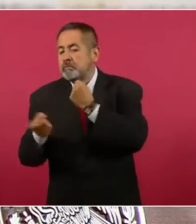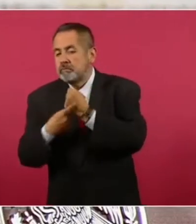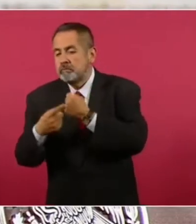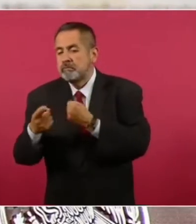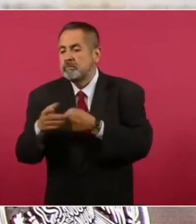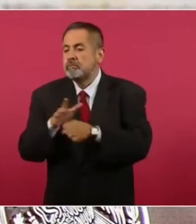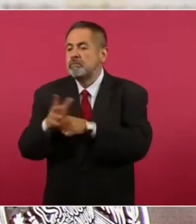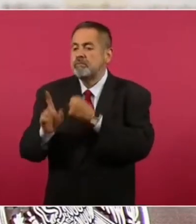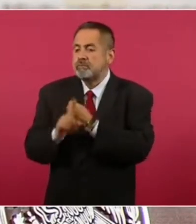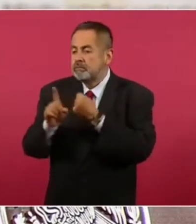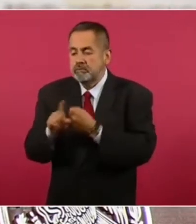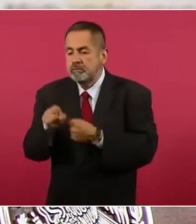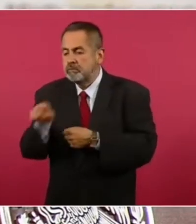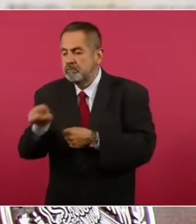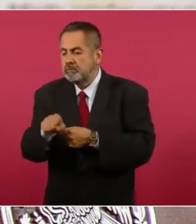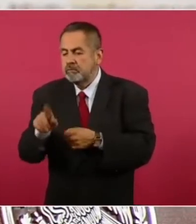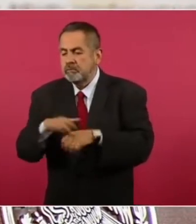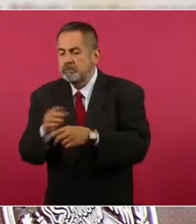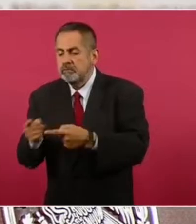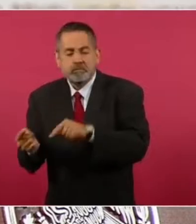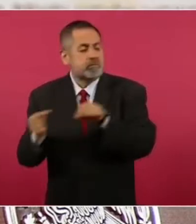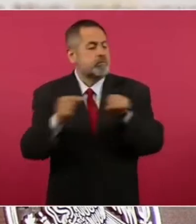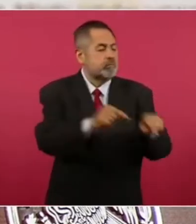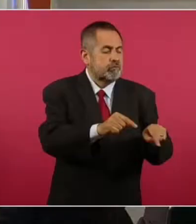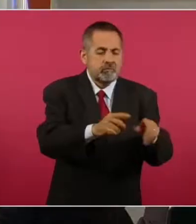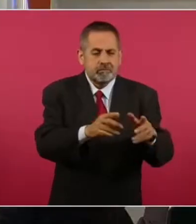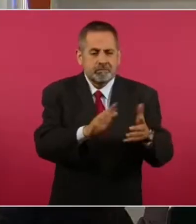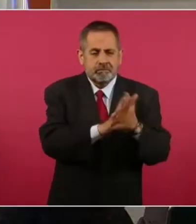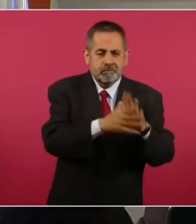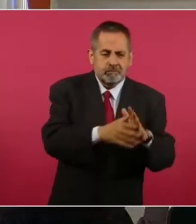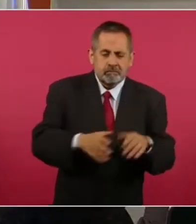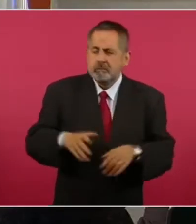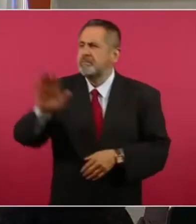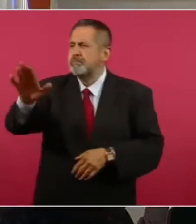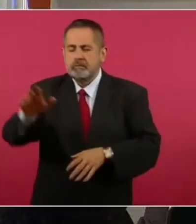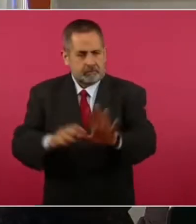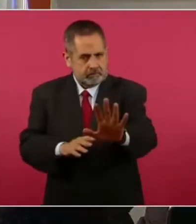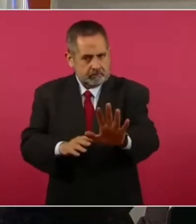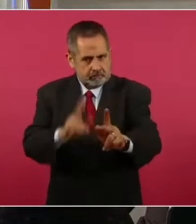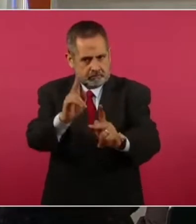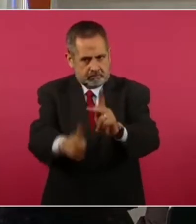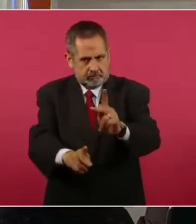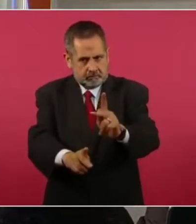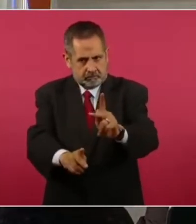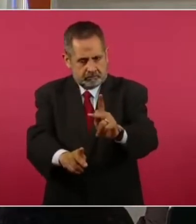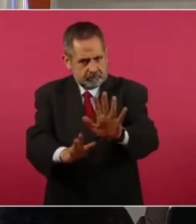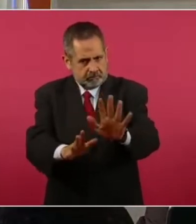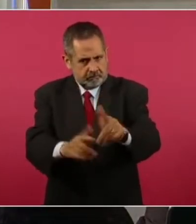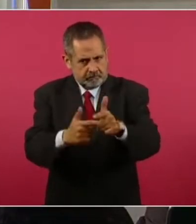que nunca atendieron ellos. Presidente, pero nunca atendieron a los jóvenes, permíteme, okay, y vas a seguir hablando sin ningún